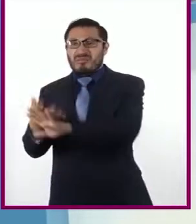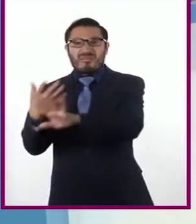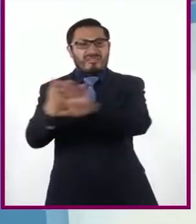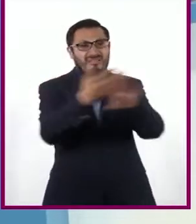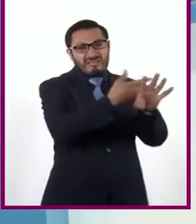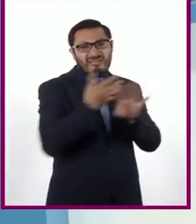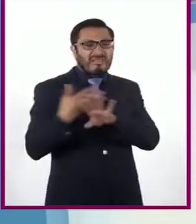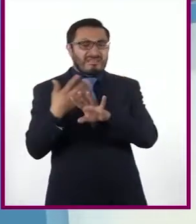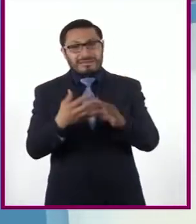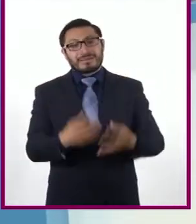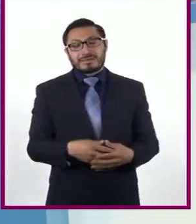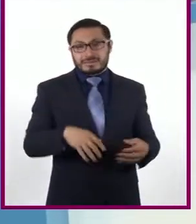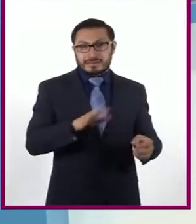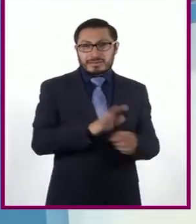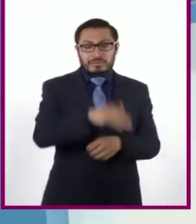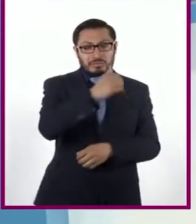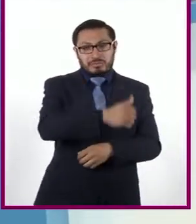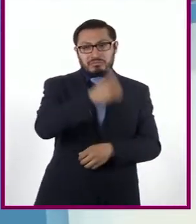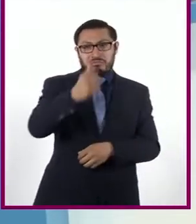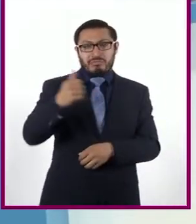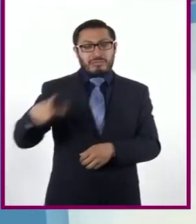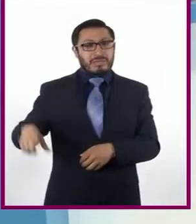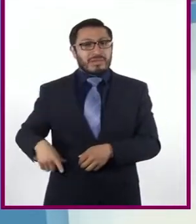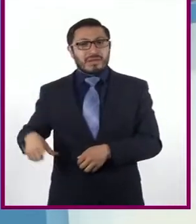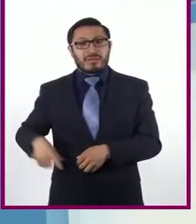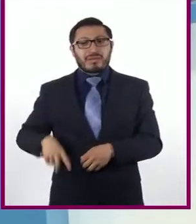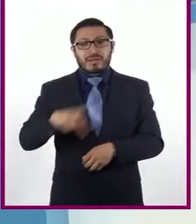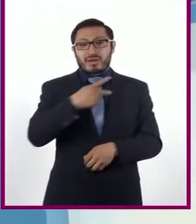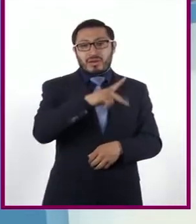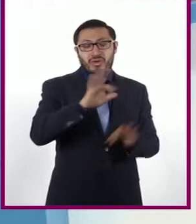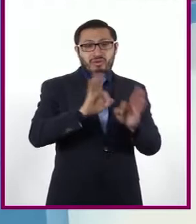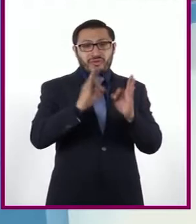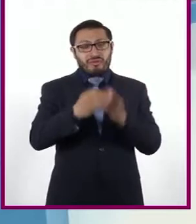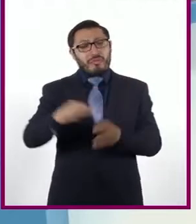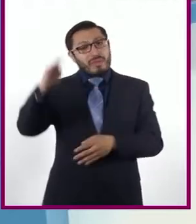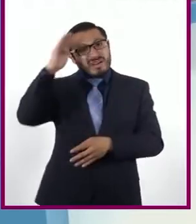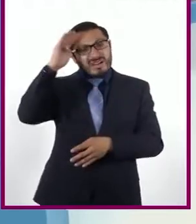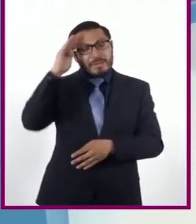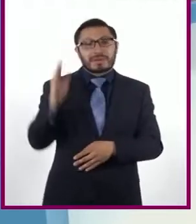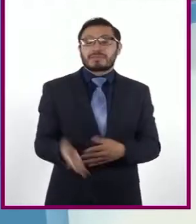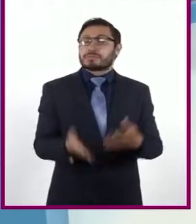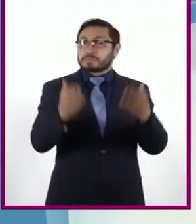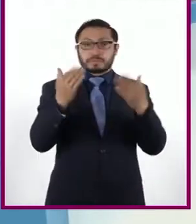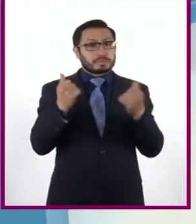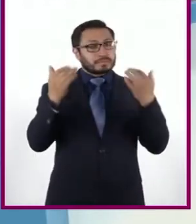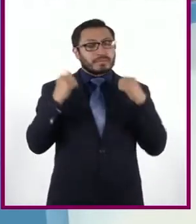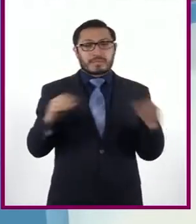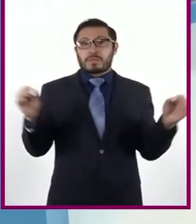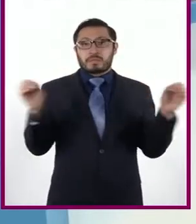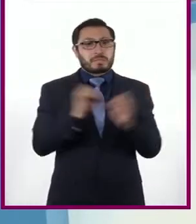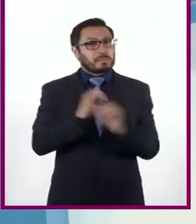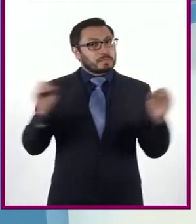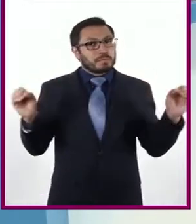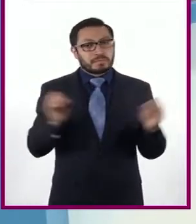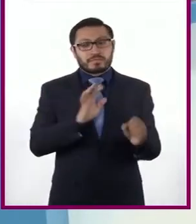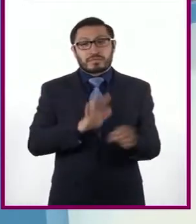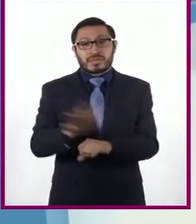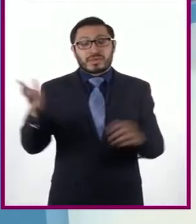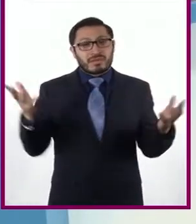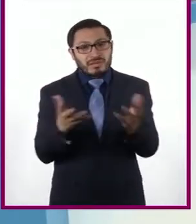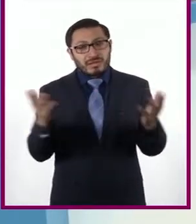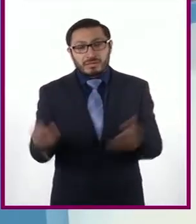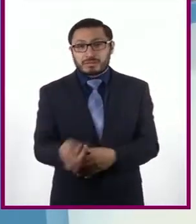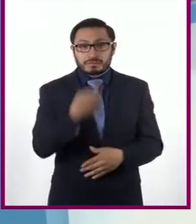en la cual cada uno está gobernado por su propia razón, no existiendo nada de lo que pueda hacer